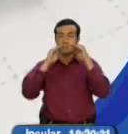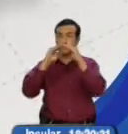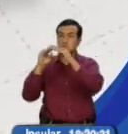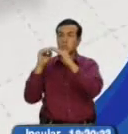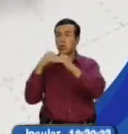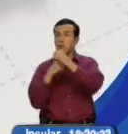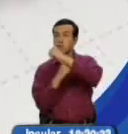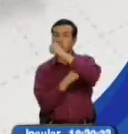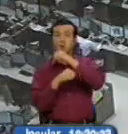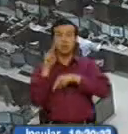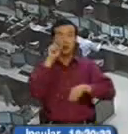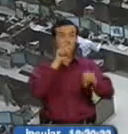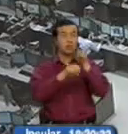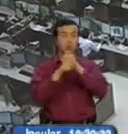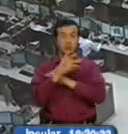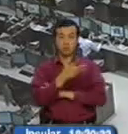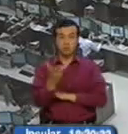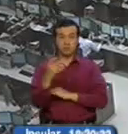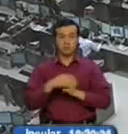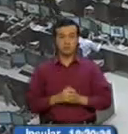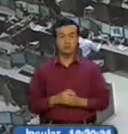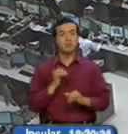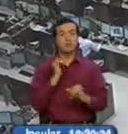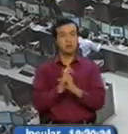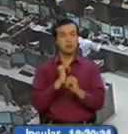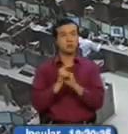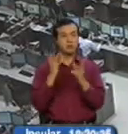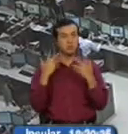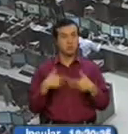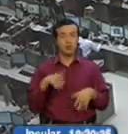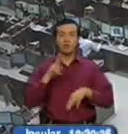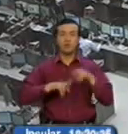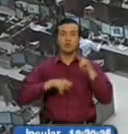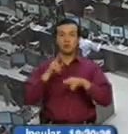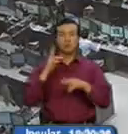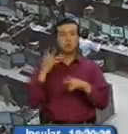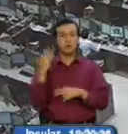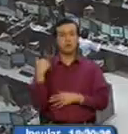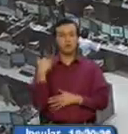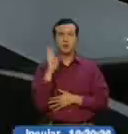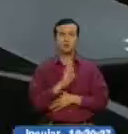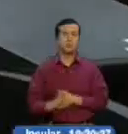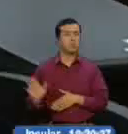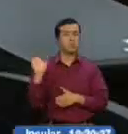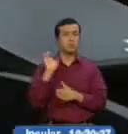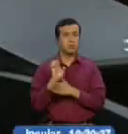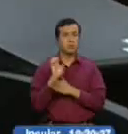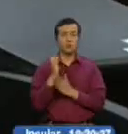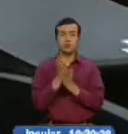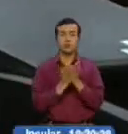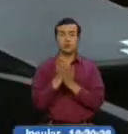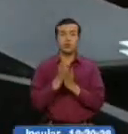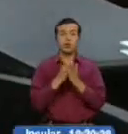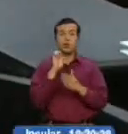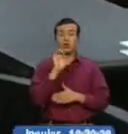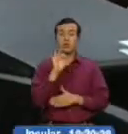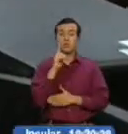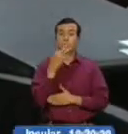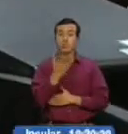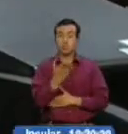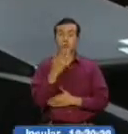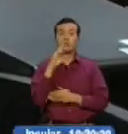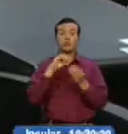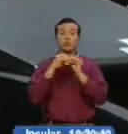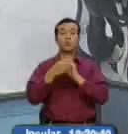si hay daños estructurales. Existe una institucionalidad e infraestructura instaladas a nivel nacional. El servicio EQ y su número